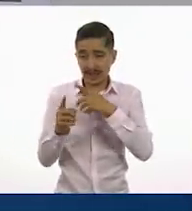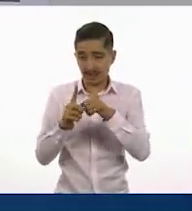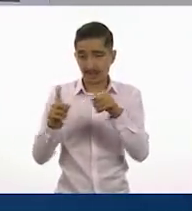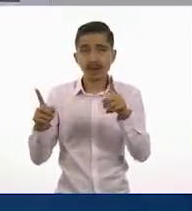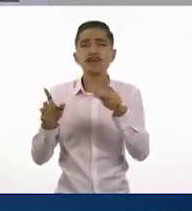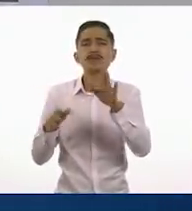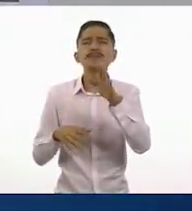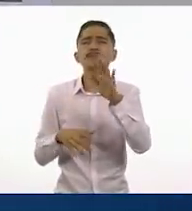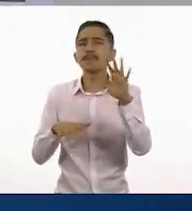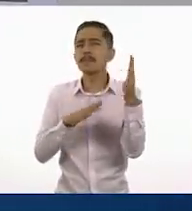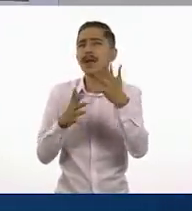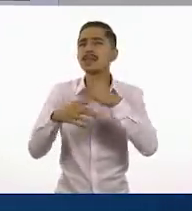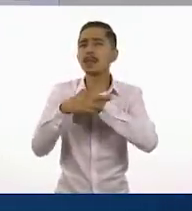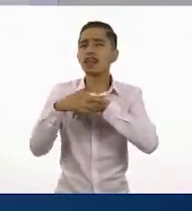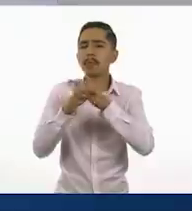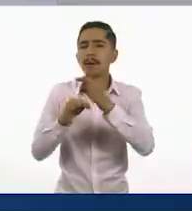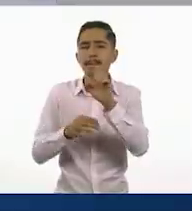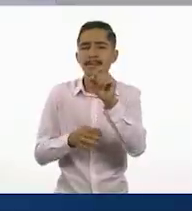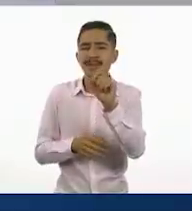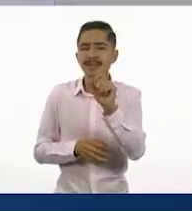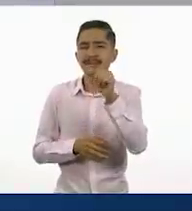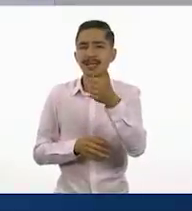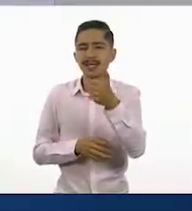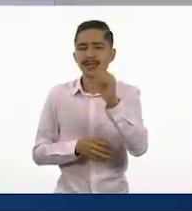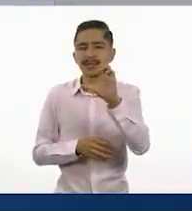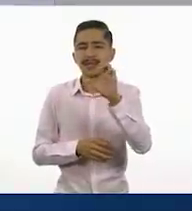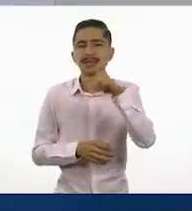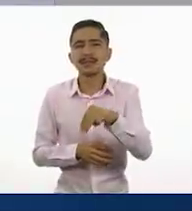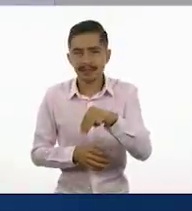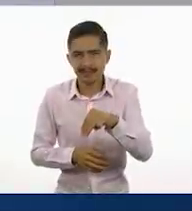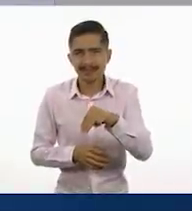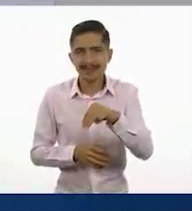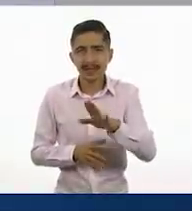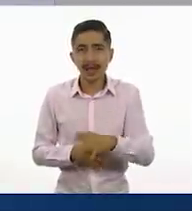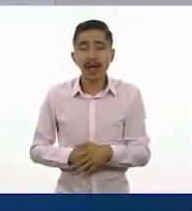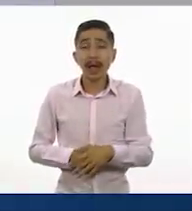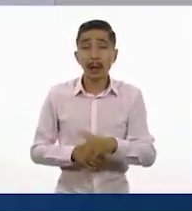esta maqueta mide aproximadamente 26 centímetros. Lo que la